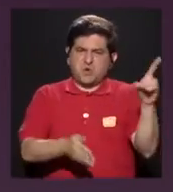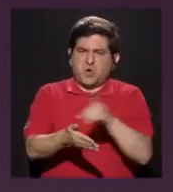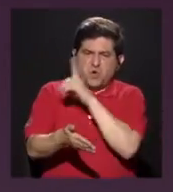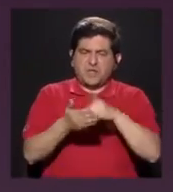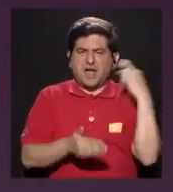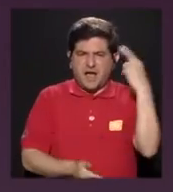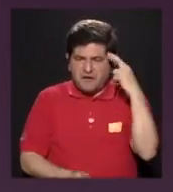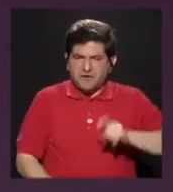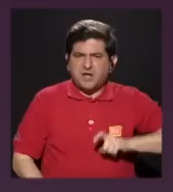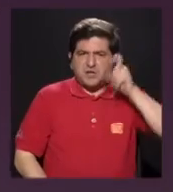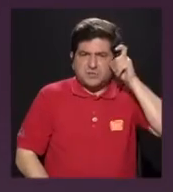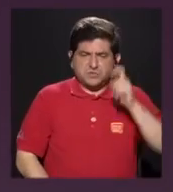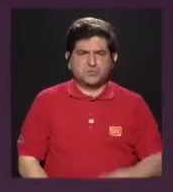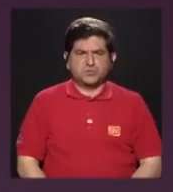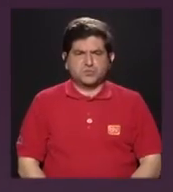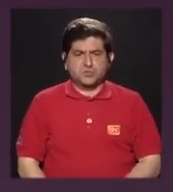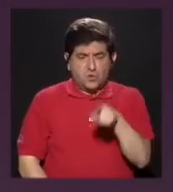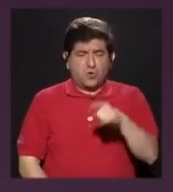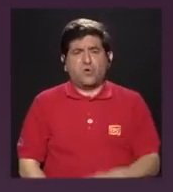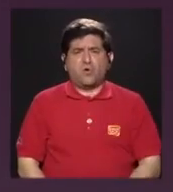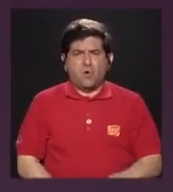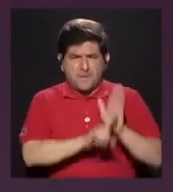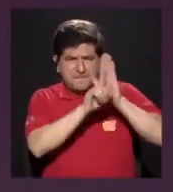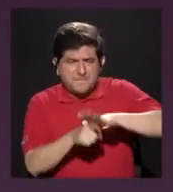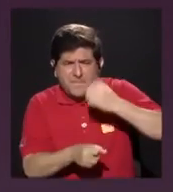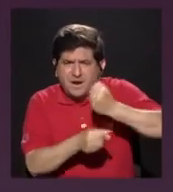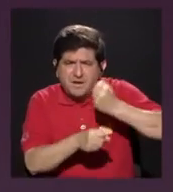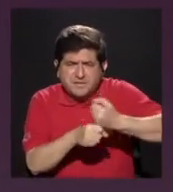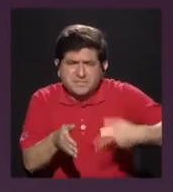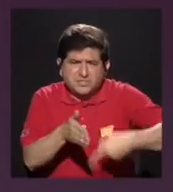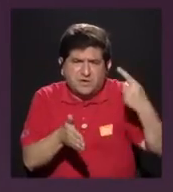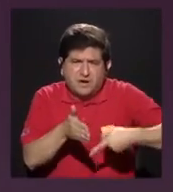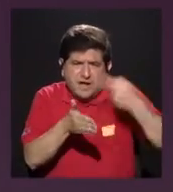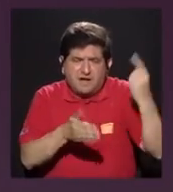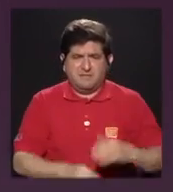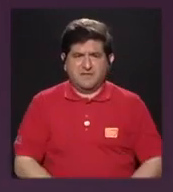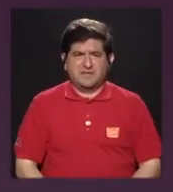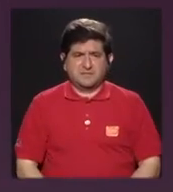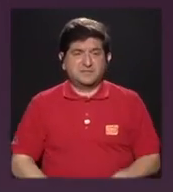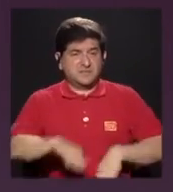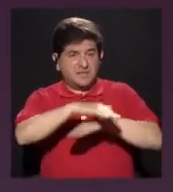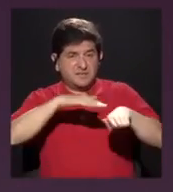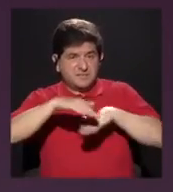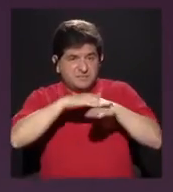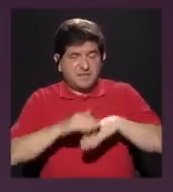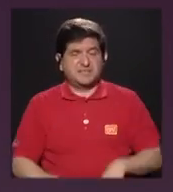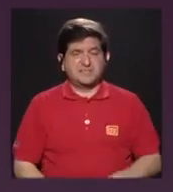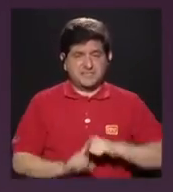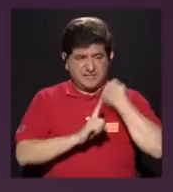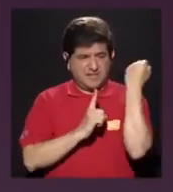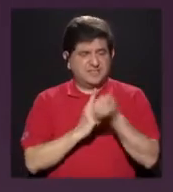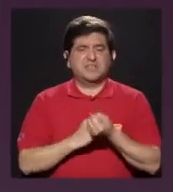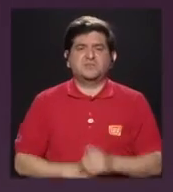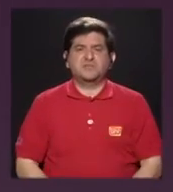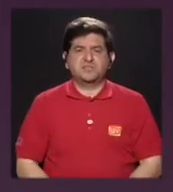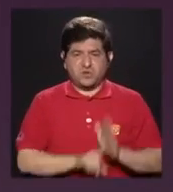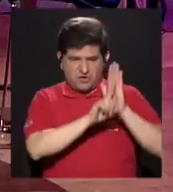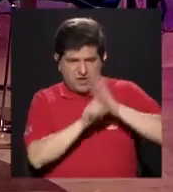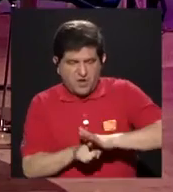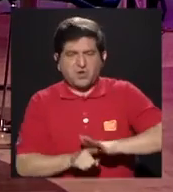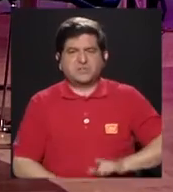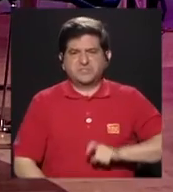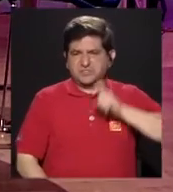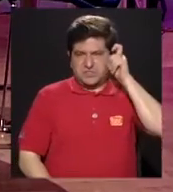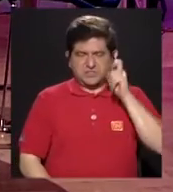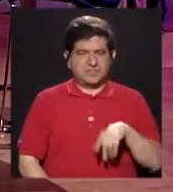sexo hostigamiento laboral muchas veces fundamentadas fundamentado de su estiramiento en un hostigamiento sexual